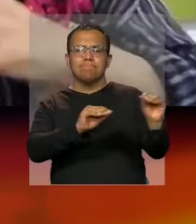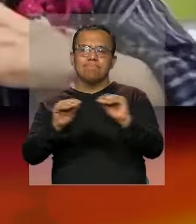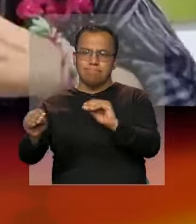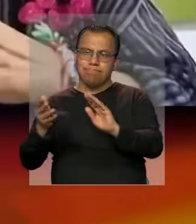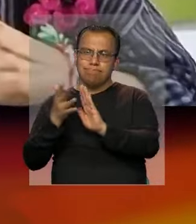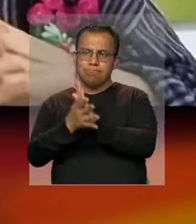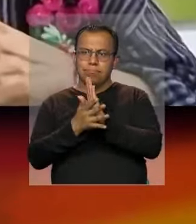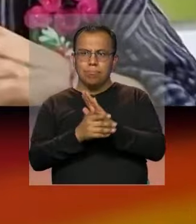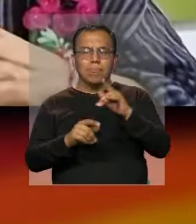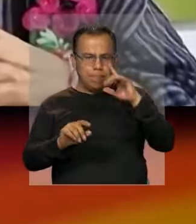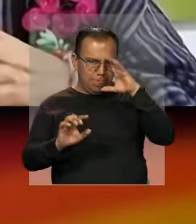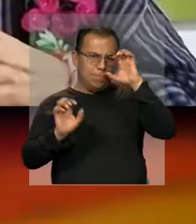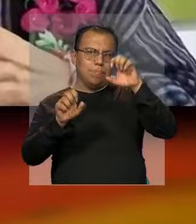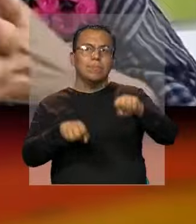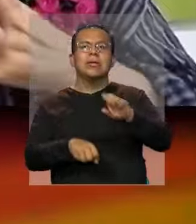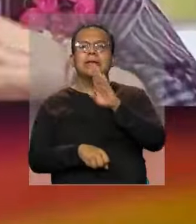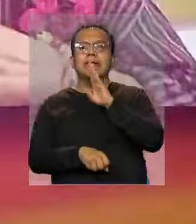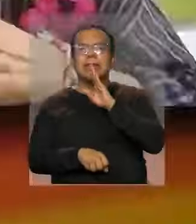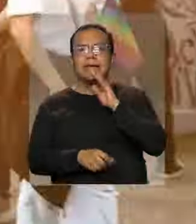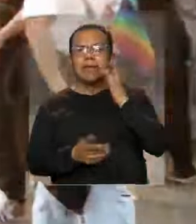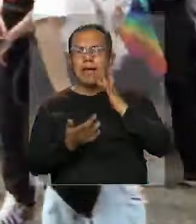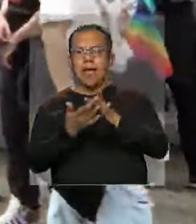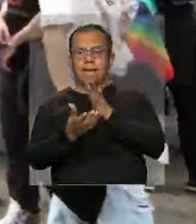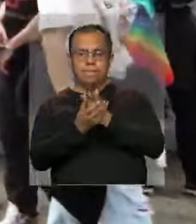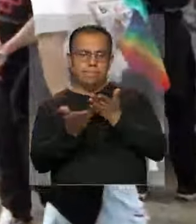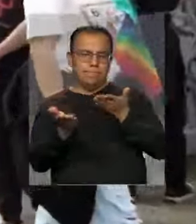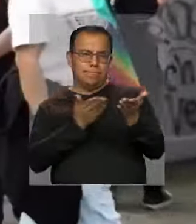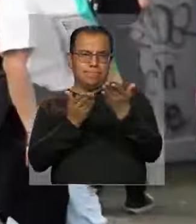fortalecer las capacidades de quienes acuden a nuestros servicios.